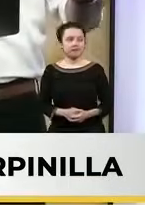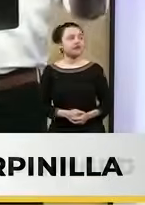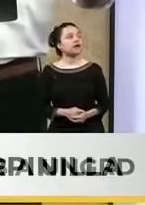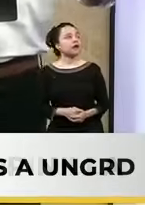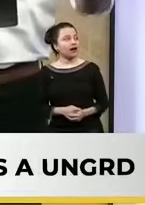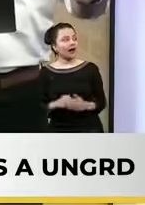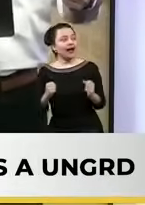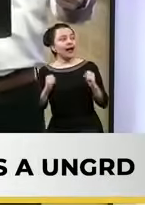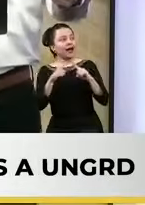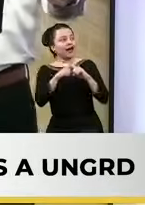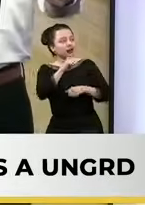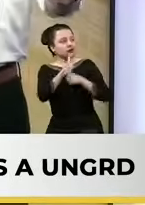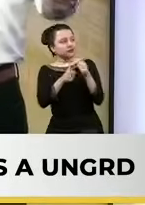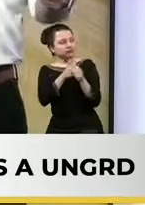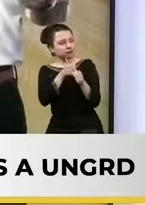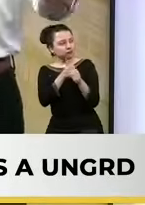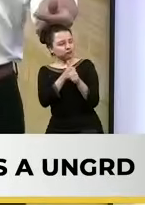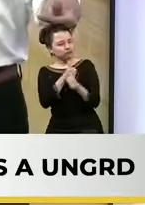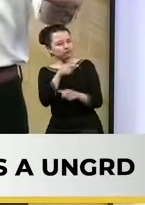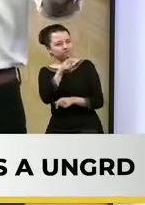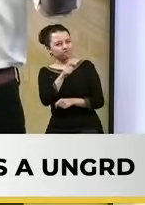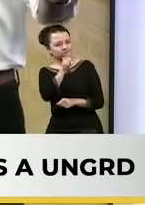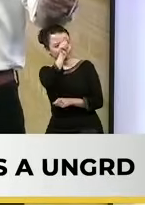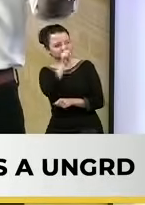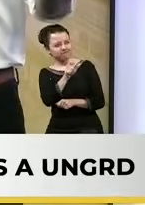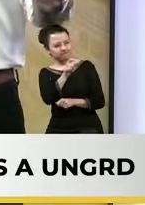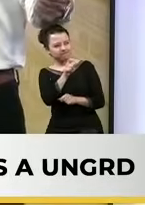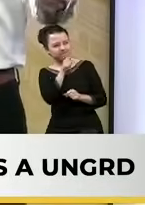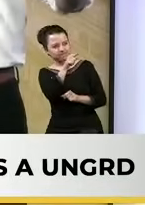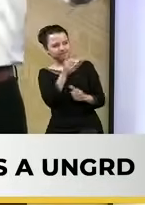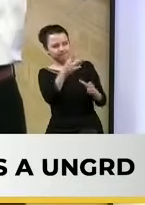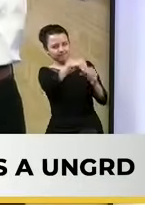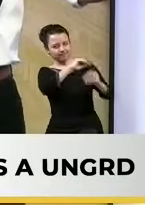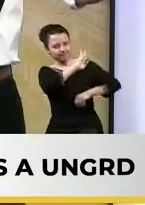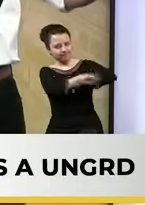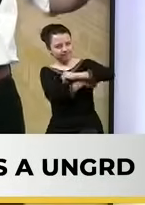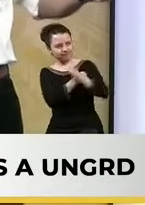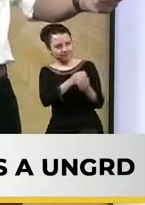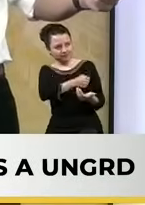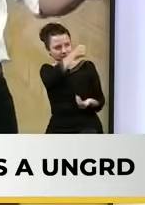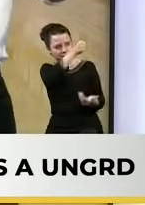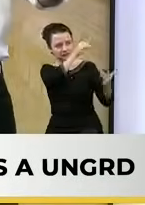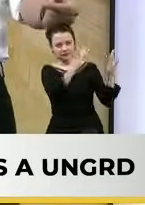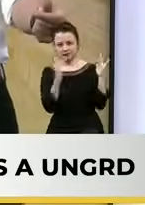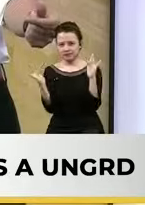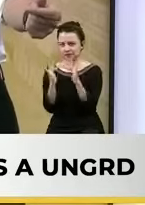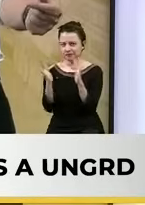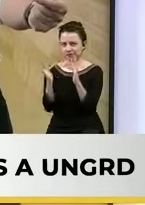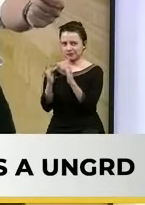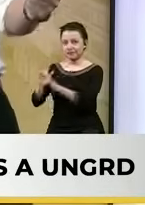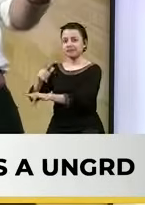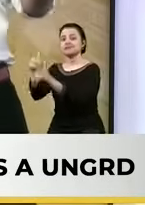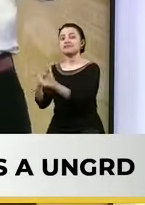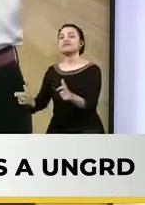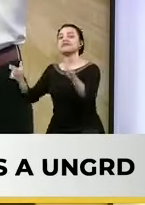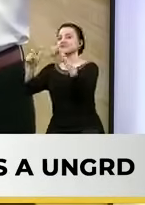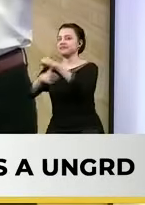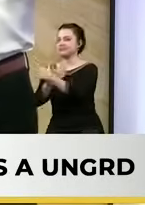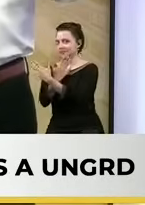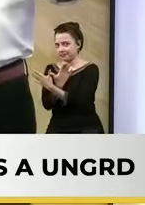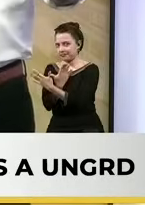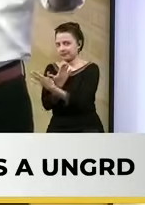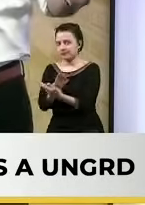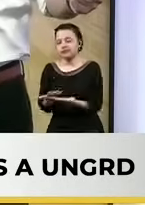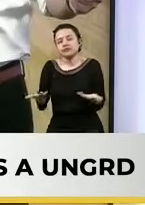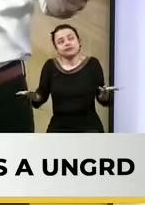ex asesora, el enlace entre el Ministerio de Hacienda y el Congreso de la República, y quien,